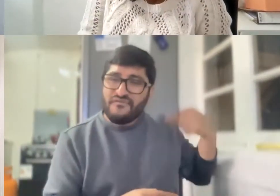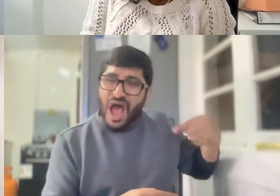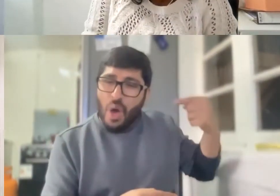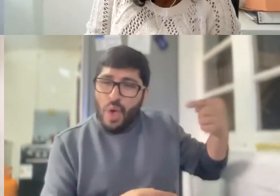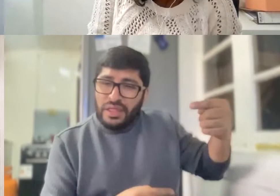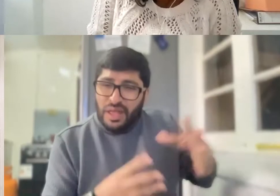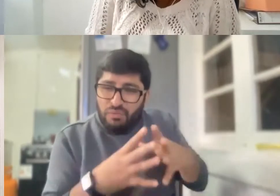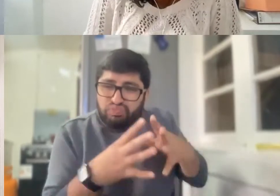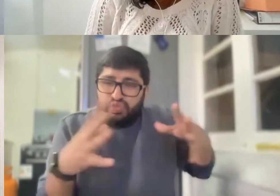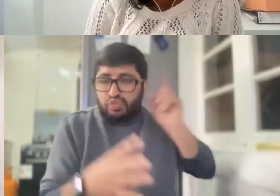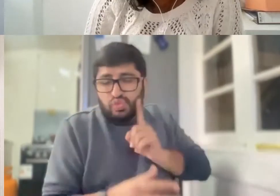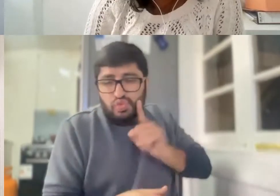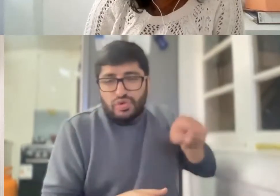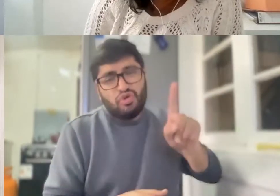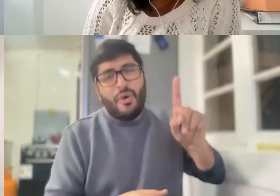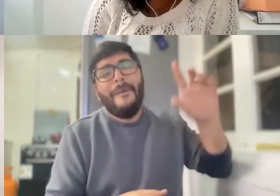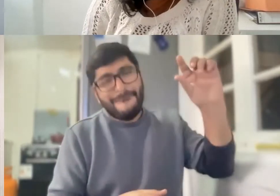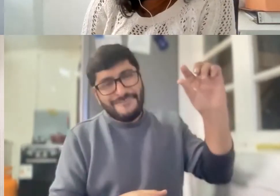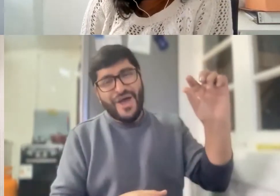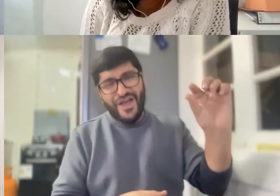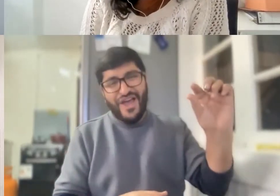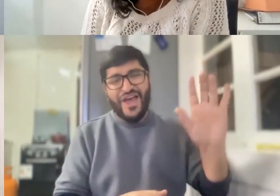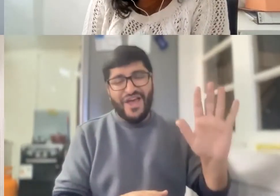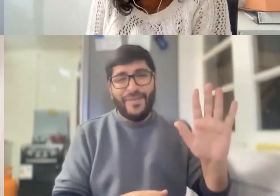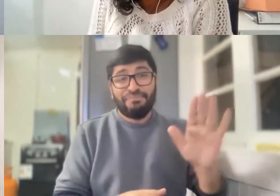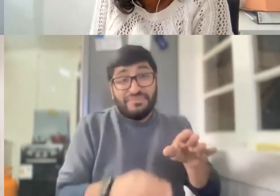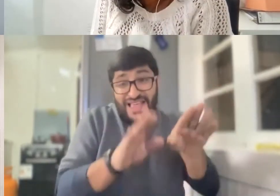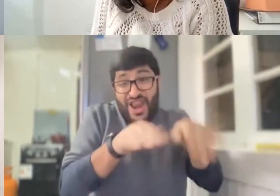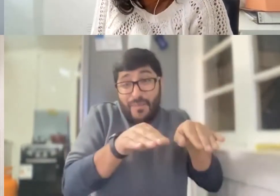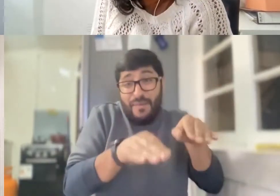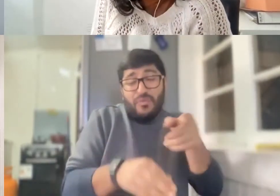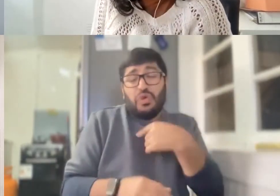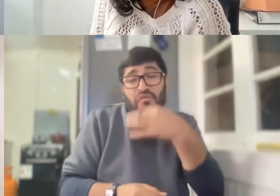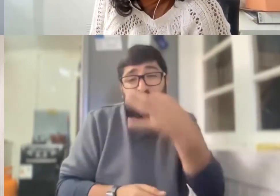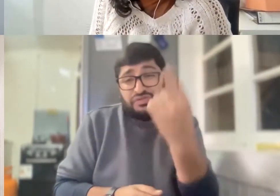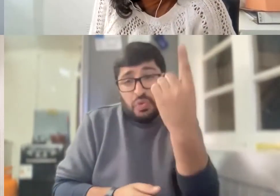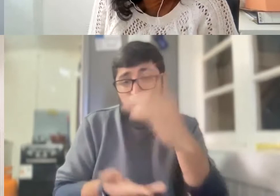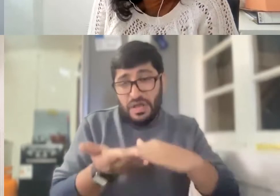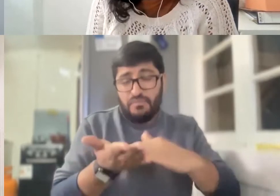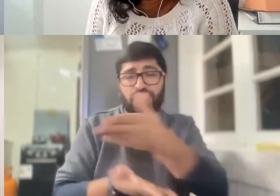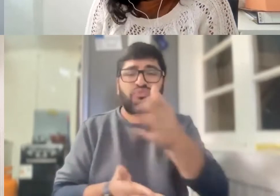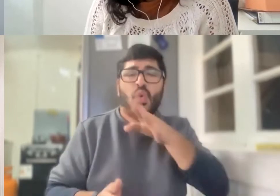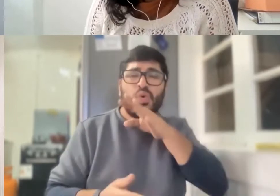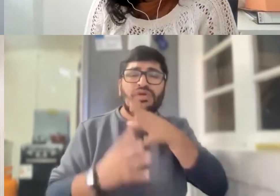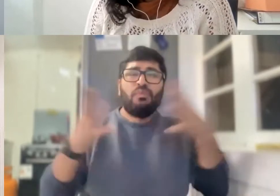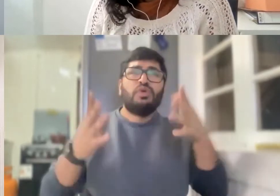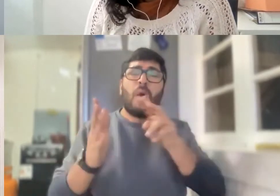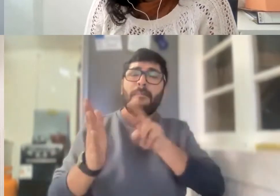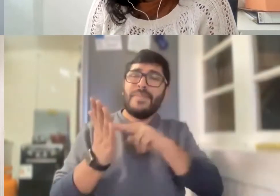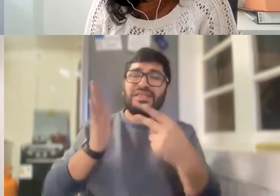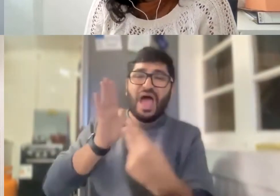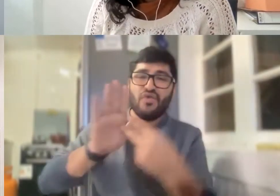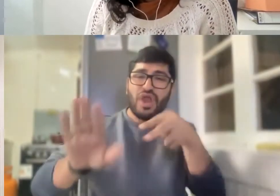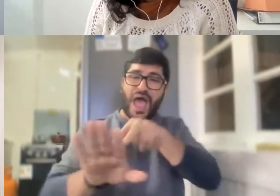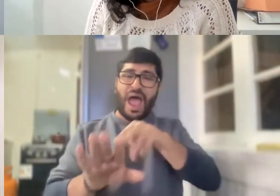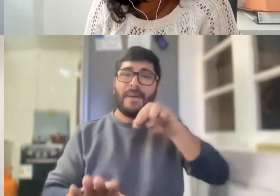entiende. Sí. Pero esta va evolucionando en el tiempo, depende de la persona sorda. Pero la persona sorda en general las ironías la usa menos. Un ejemplo,